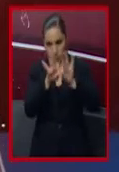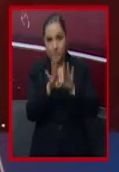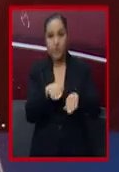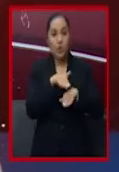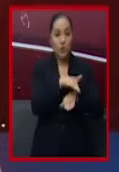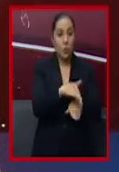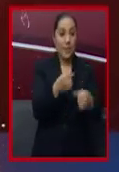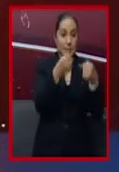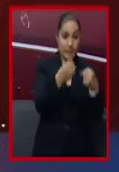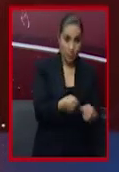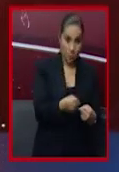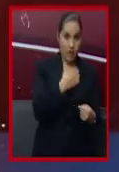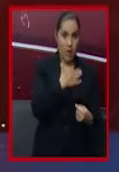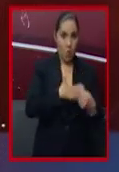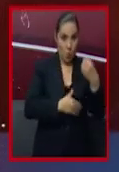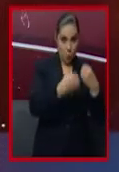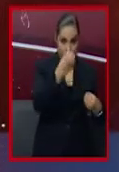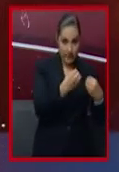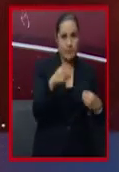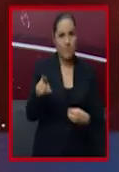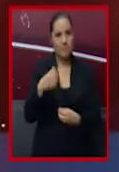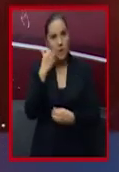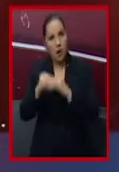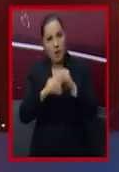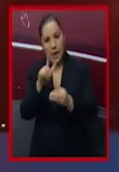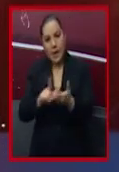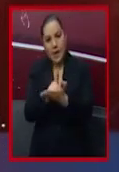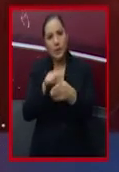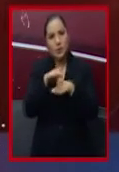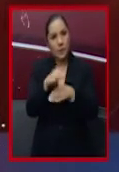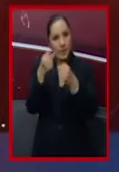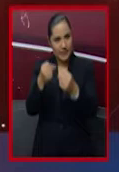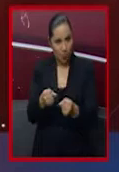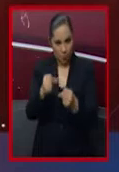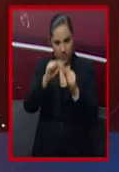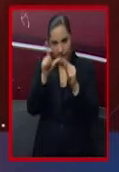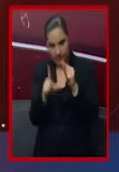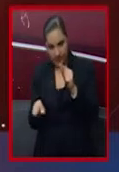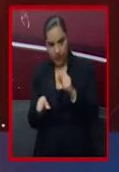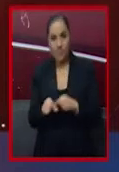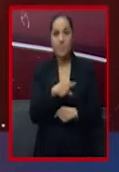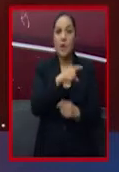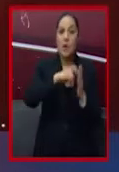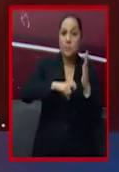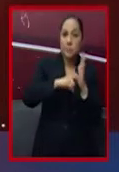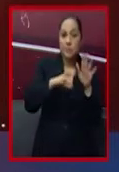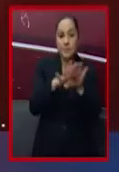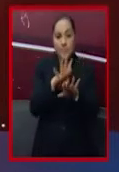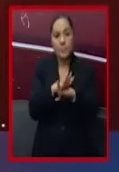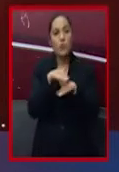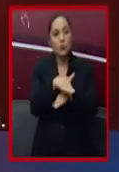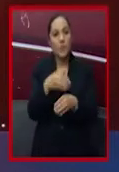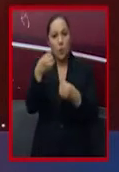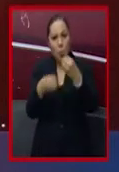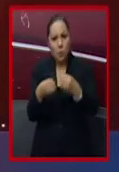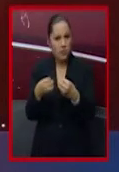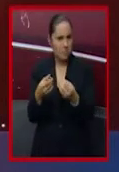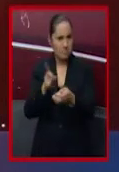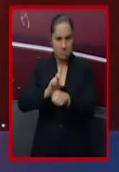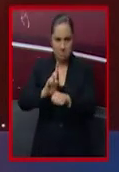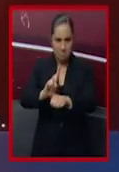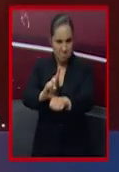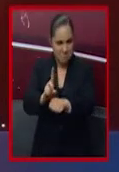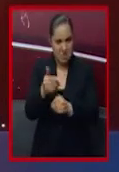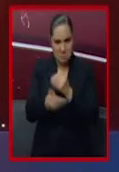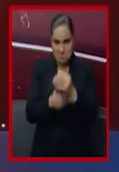de seguridad y justicia, la expedición de la Ley de Seguridad Interior, reformas secundarias en materia de justicia cotidiana, la expedición de la